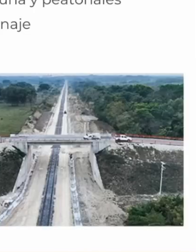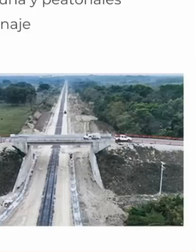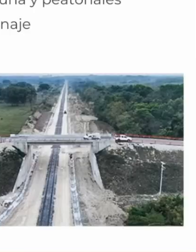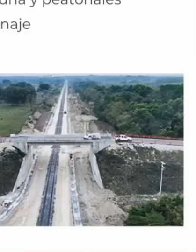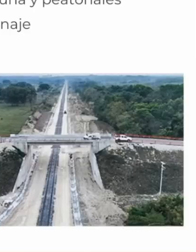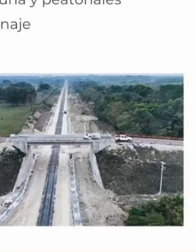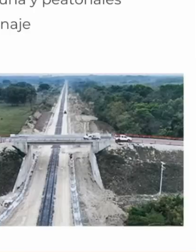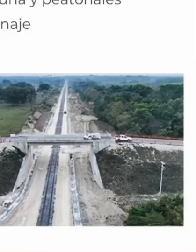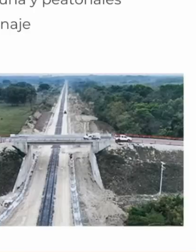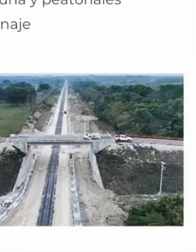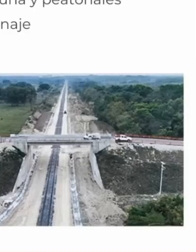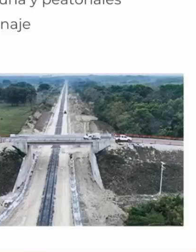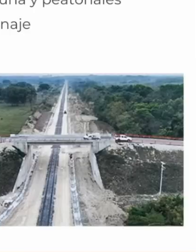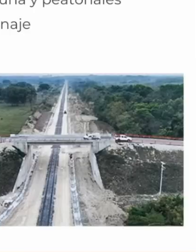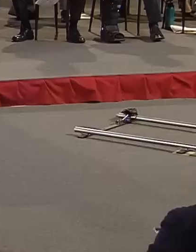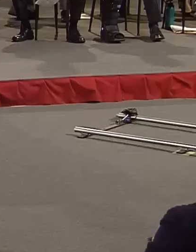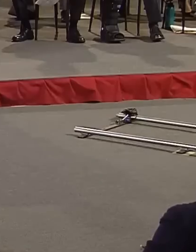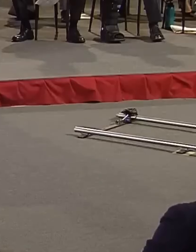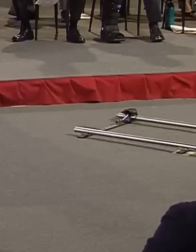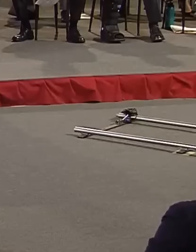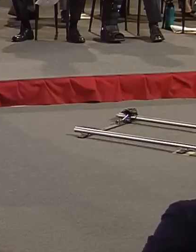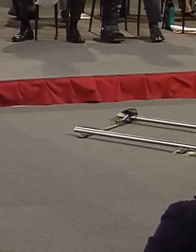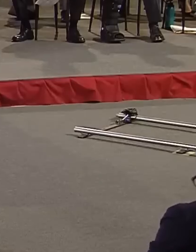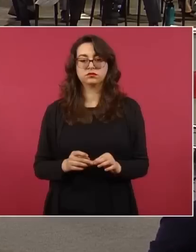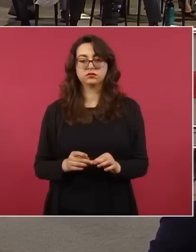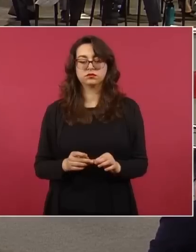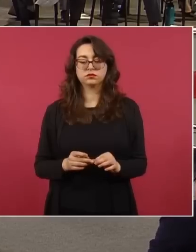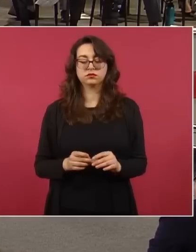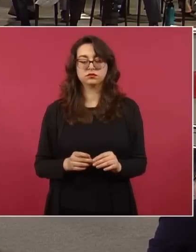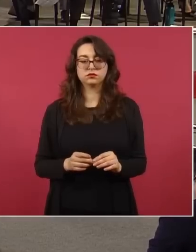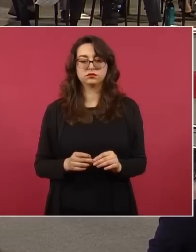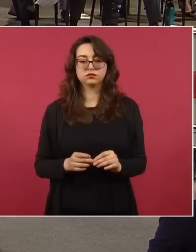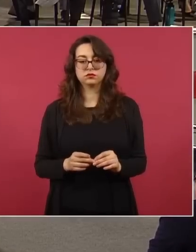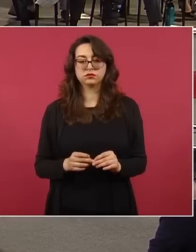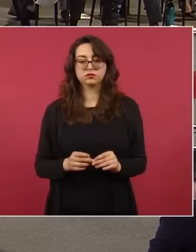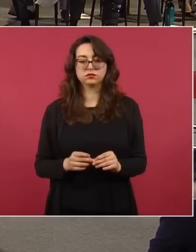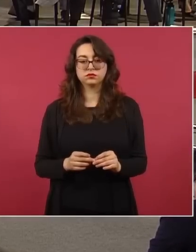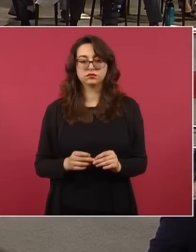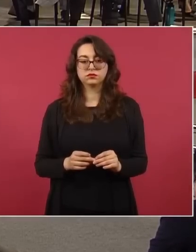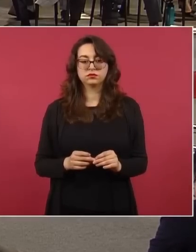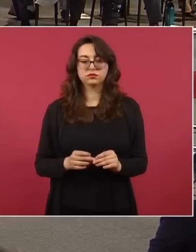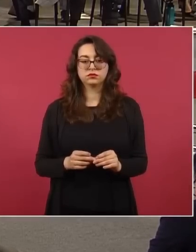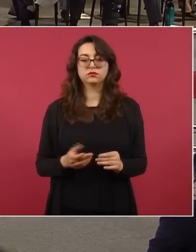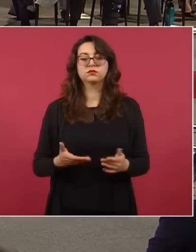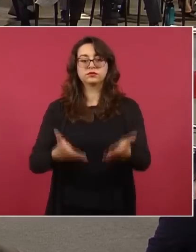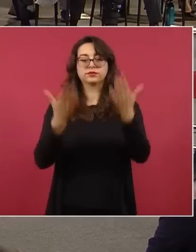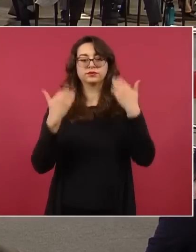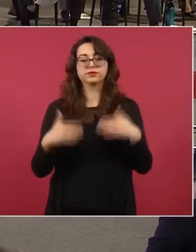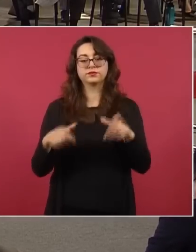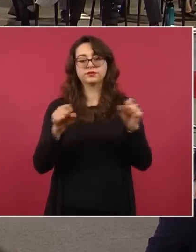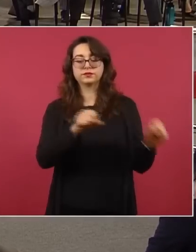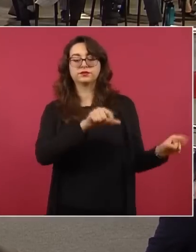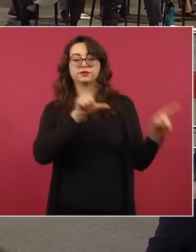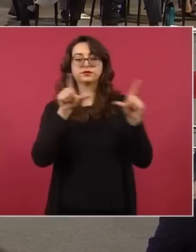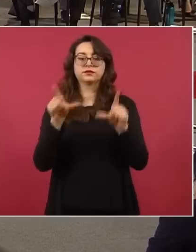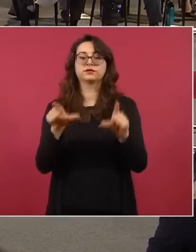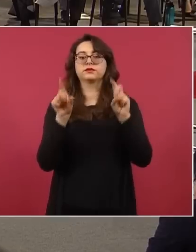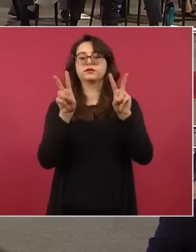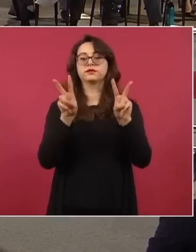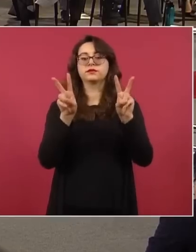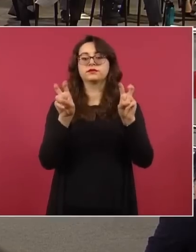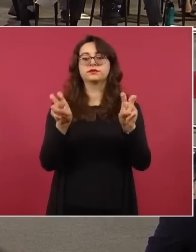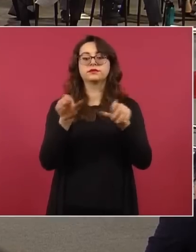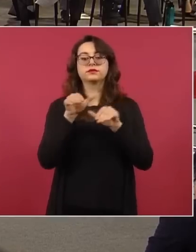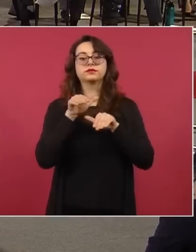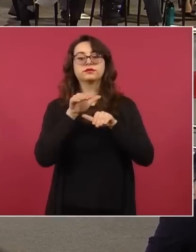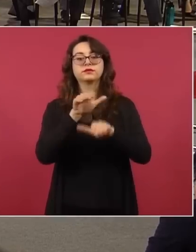de la obra aquí estamos enfocados hoy para el teñido de vía en la próxima vamos a hablar